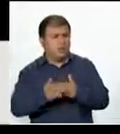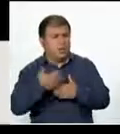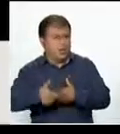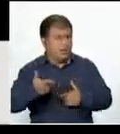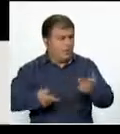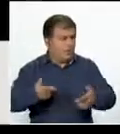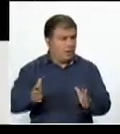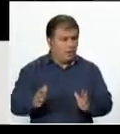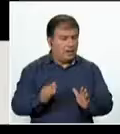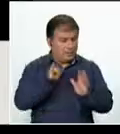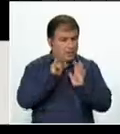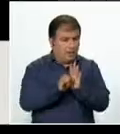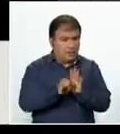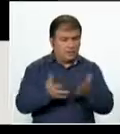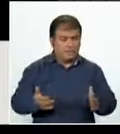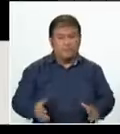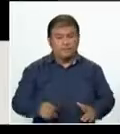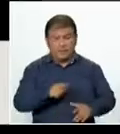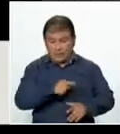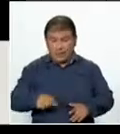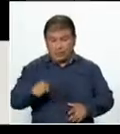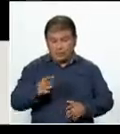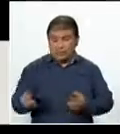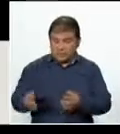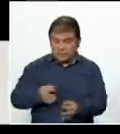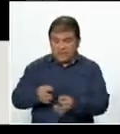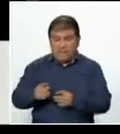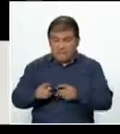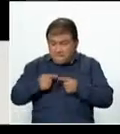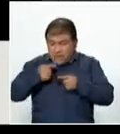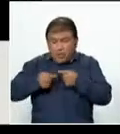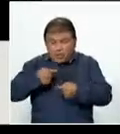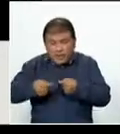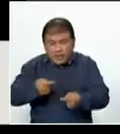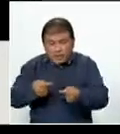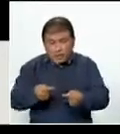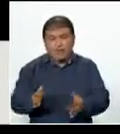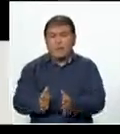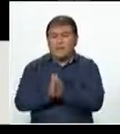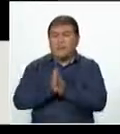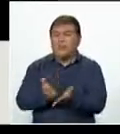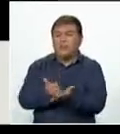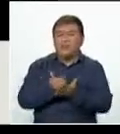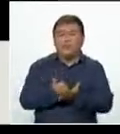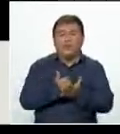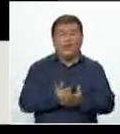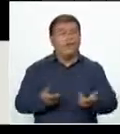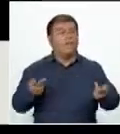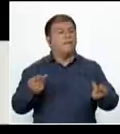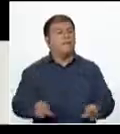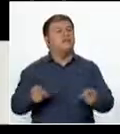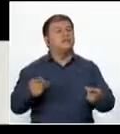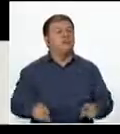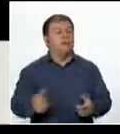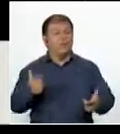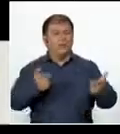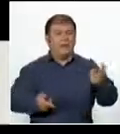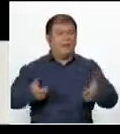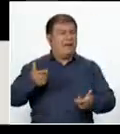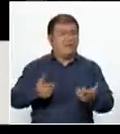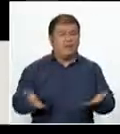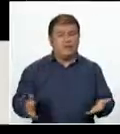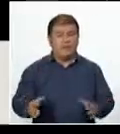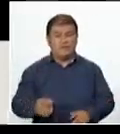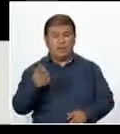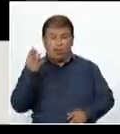de la balacera. Entonces ellos incluso nos empezaron a comentar, pidiendo ayuda, de que había ocurrido una balacera